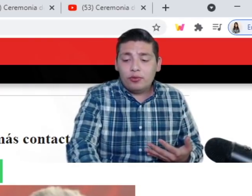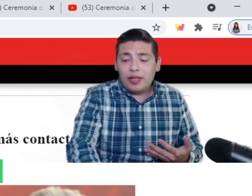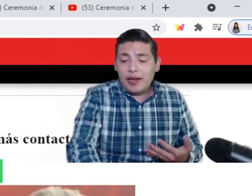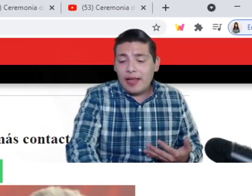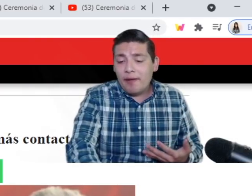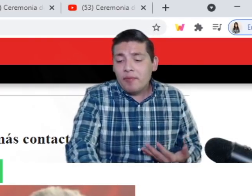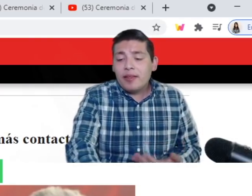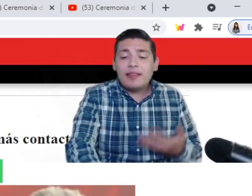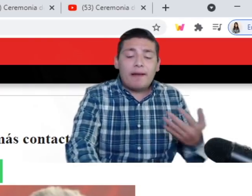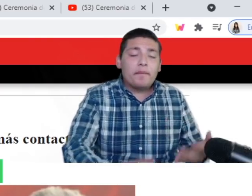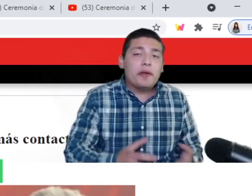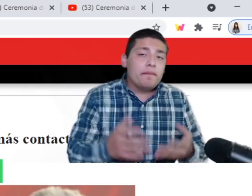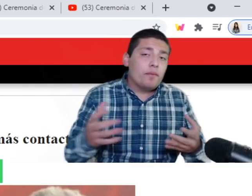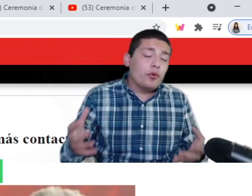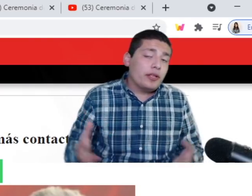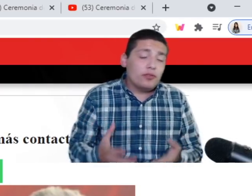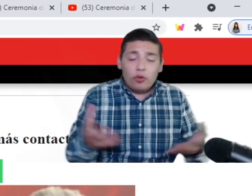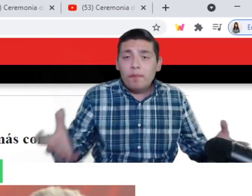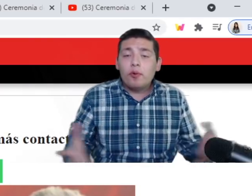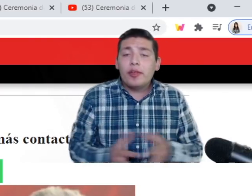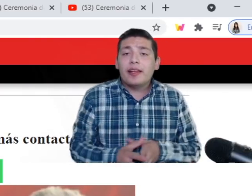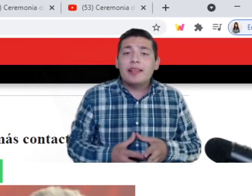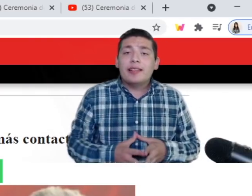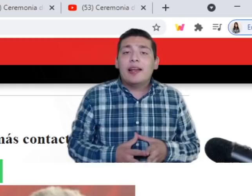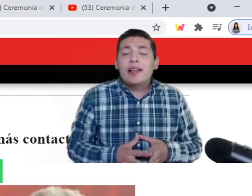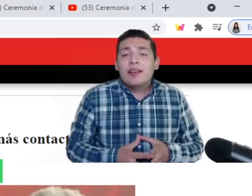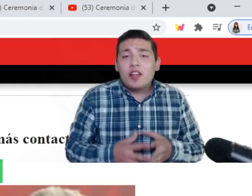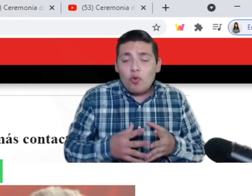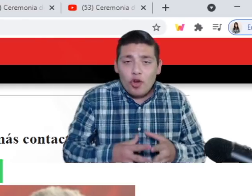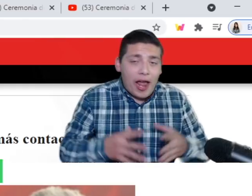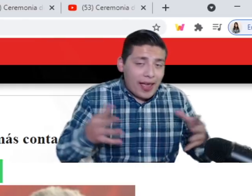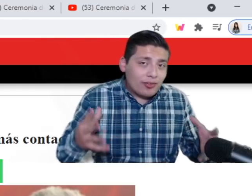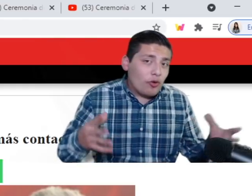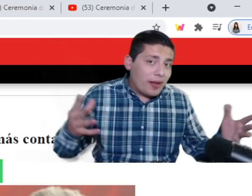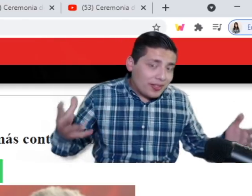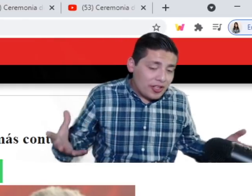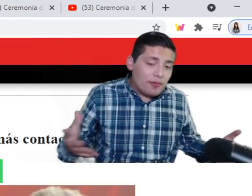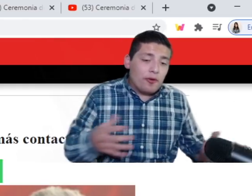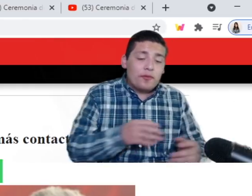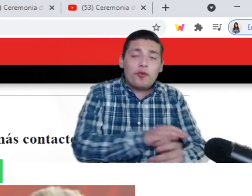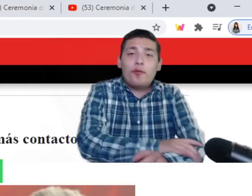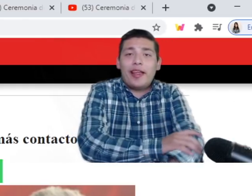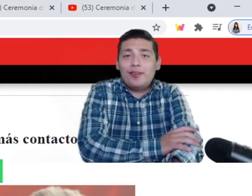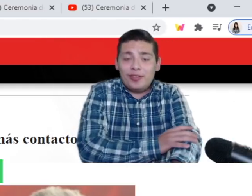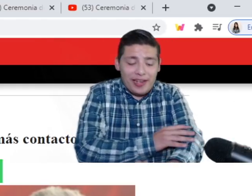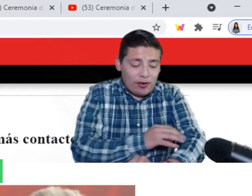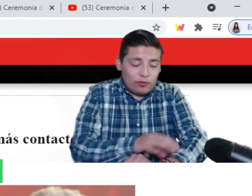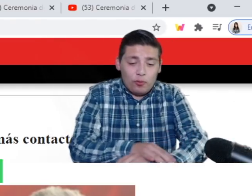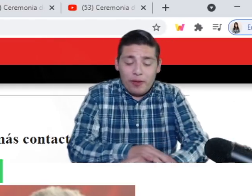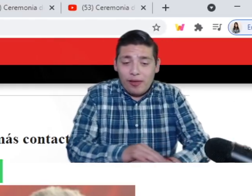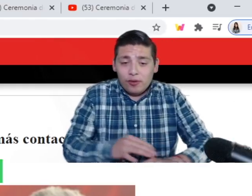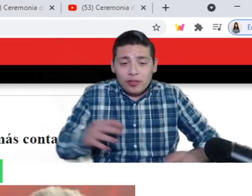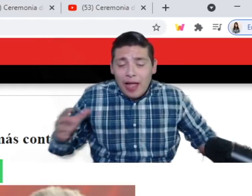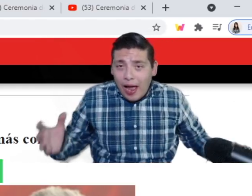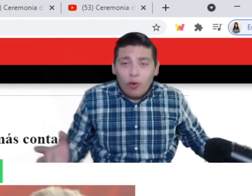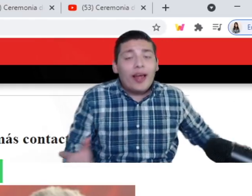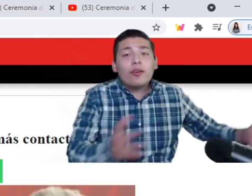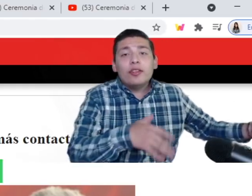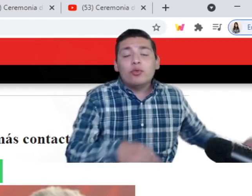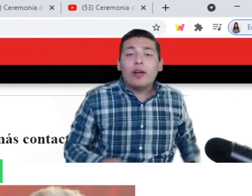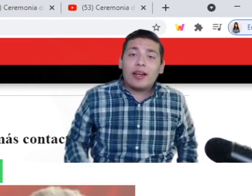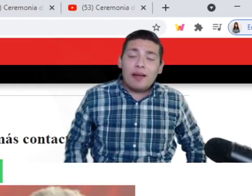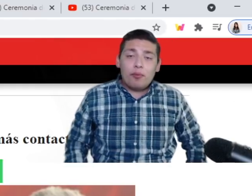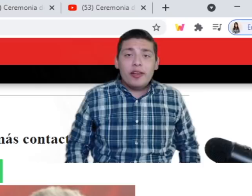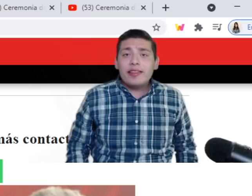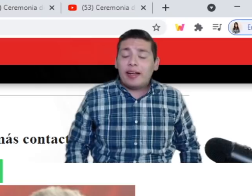le gustaría y también pues no poder realizar ningún acto masivo como ya nos tenía acostumbrados a lo largo